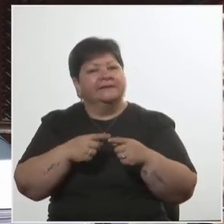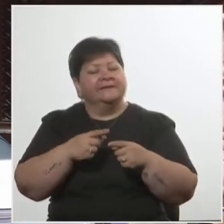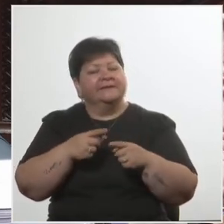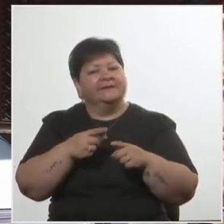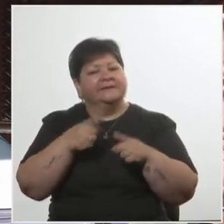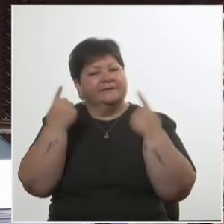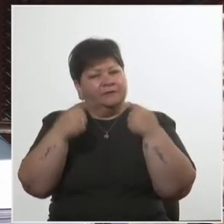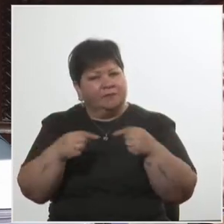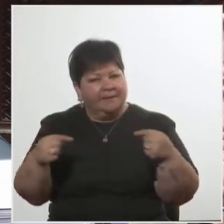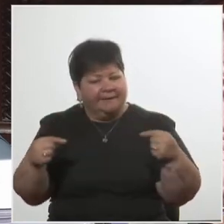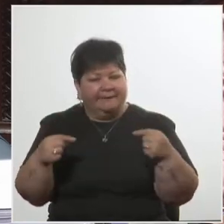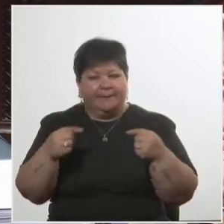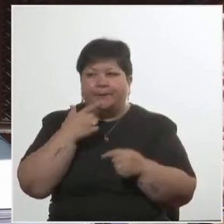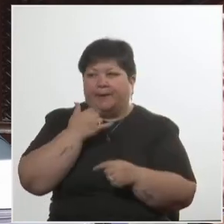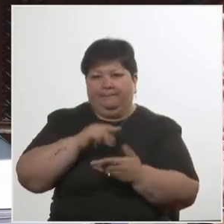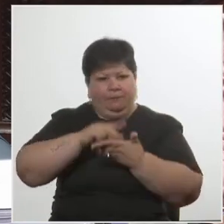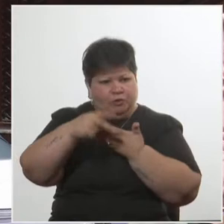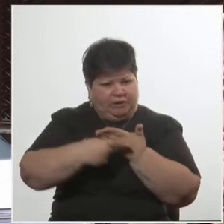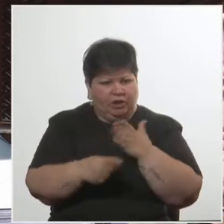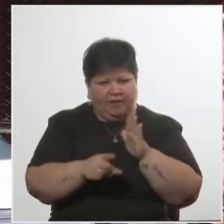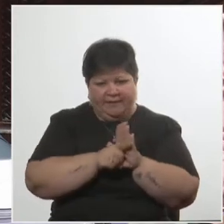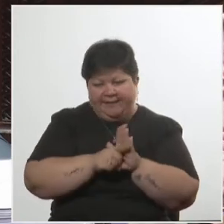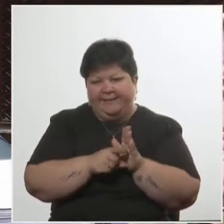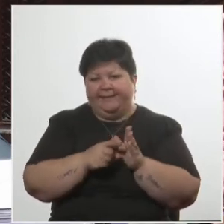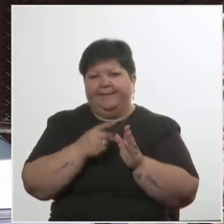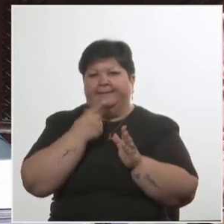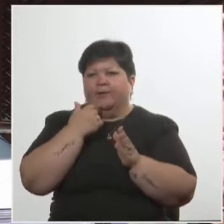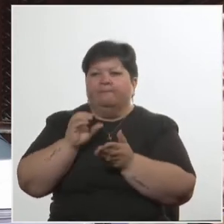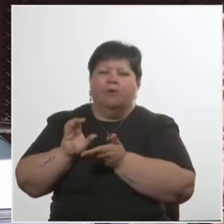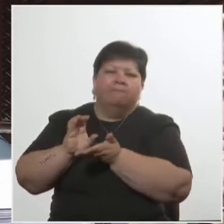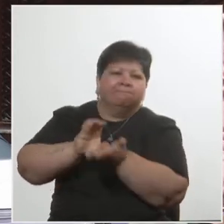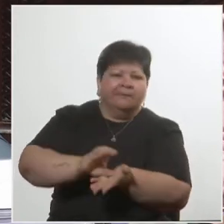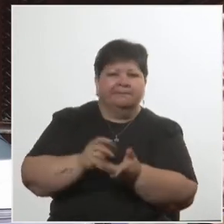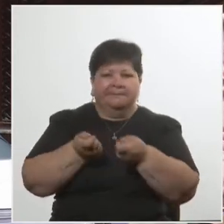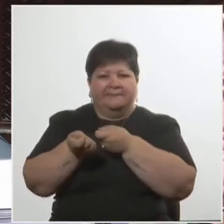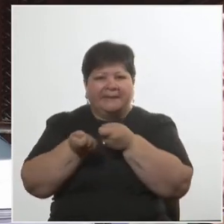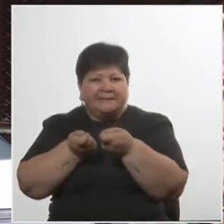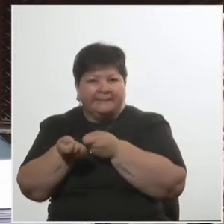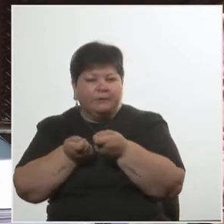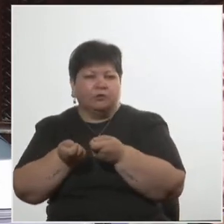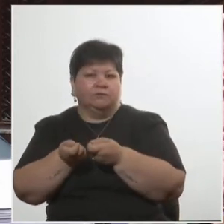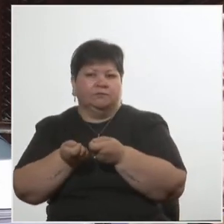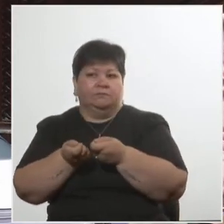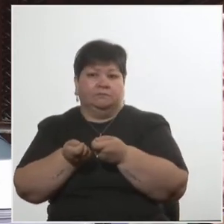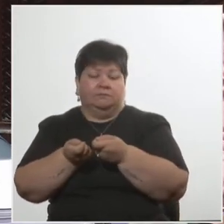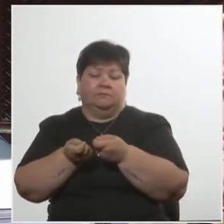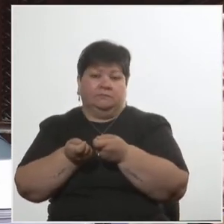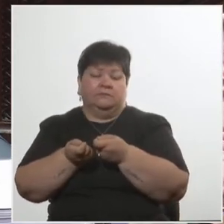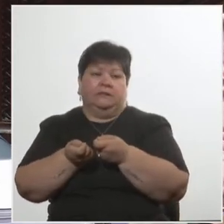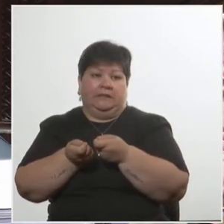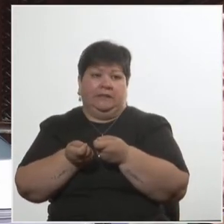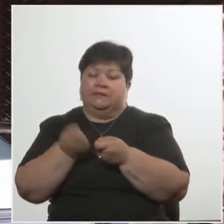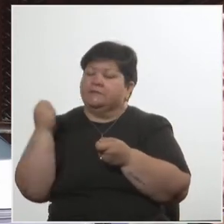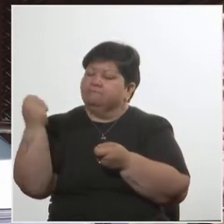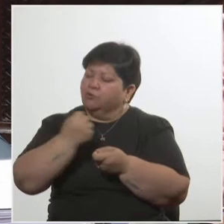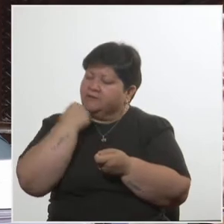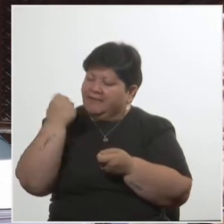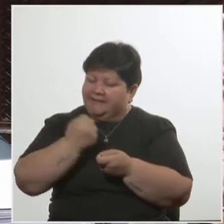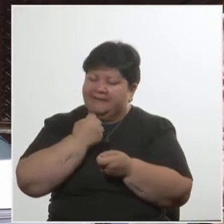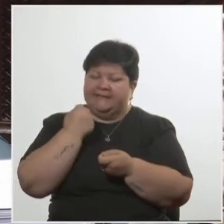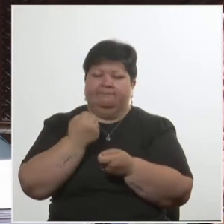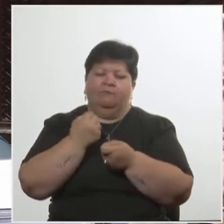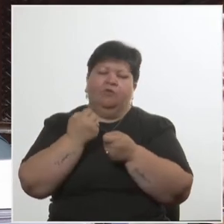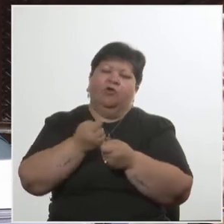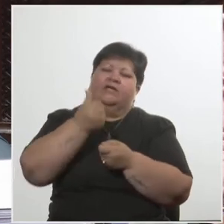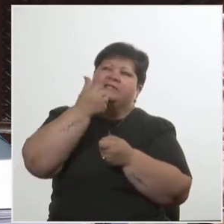como se vienen generando para atender a la industria lechera Al conjunto del complejo lechero es clave por lo que se decía